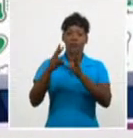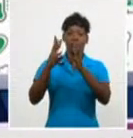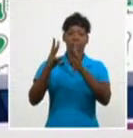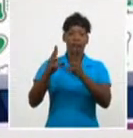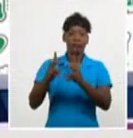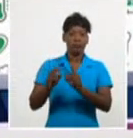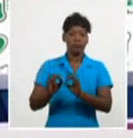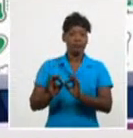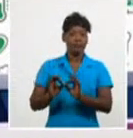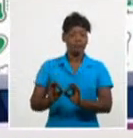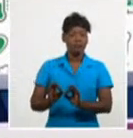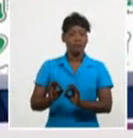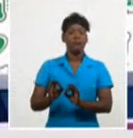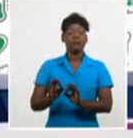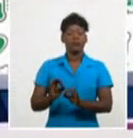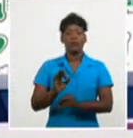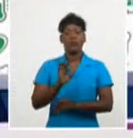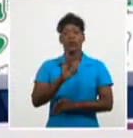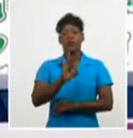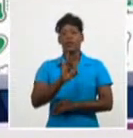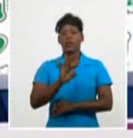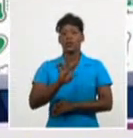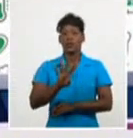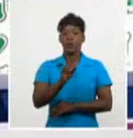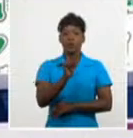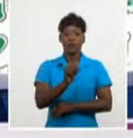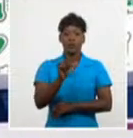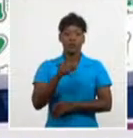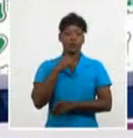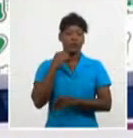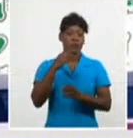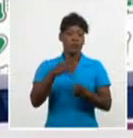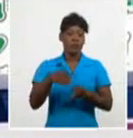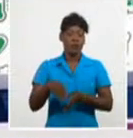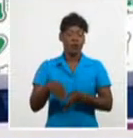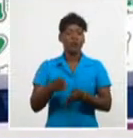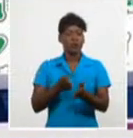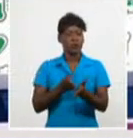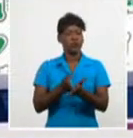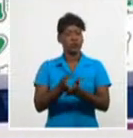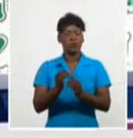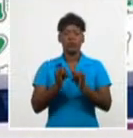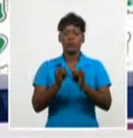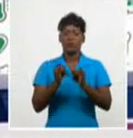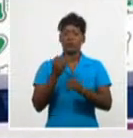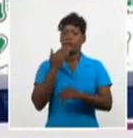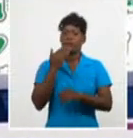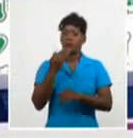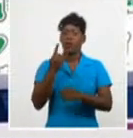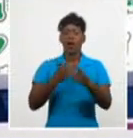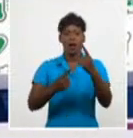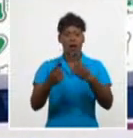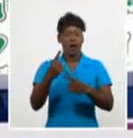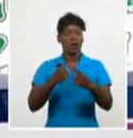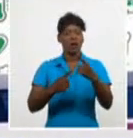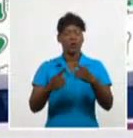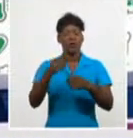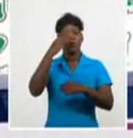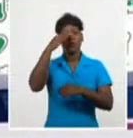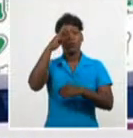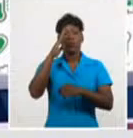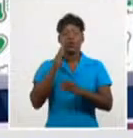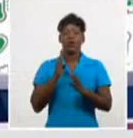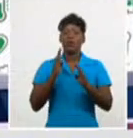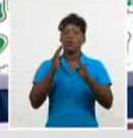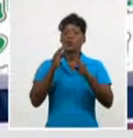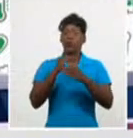este momento es de 84 fallecidos. Siguen siendo buenas las noticias en algunos indicadores. Por ejemplo, Cuba no reporta ningún